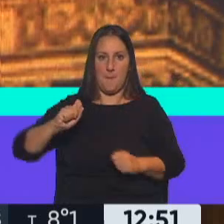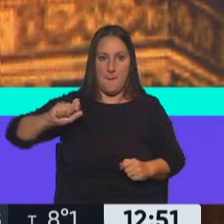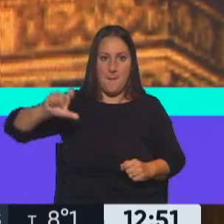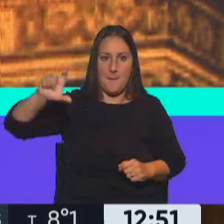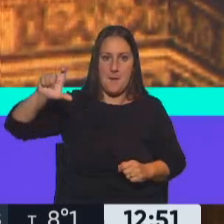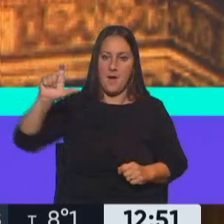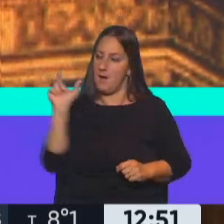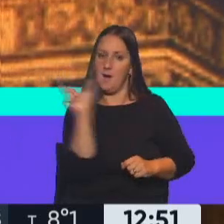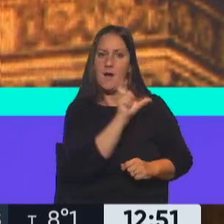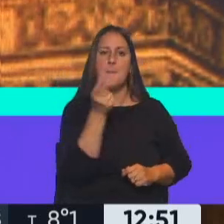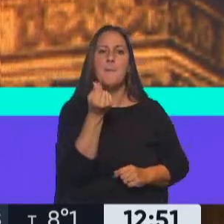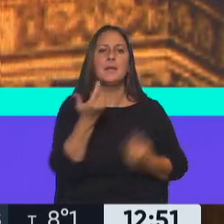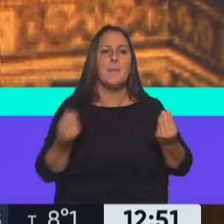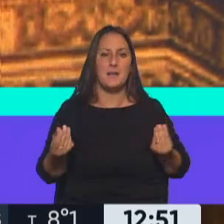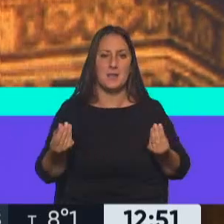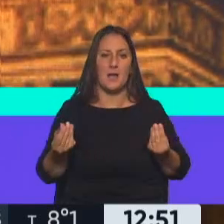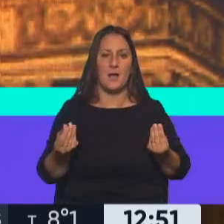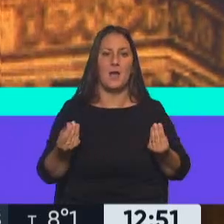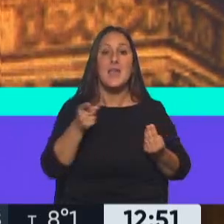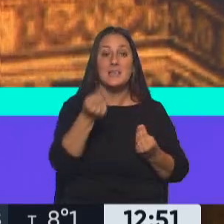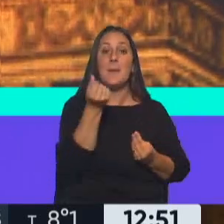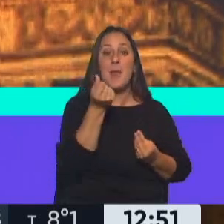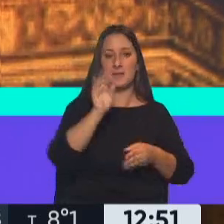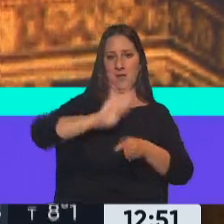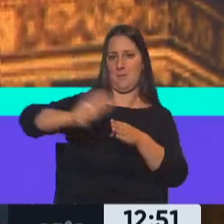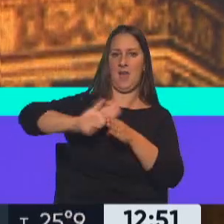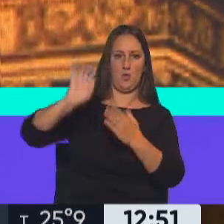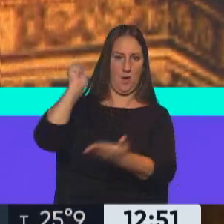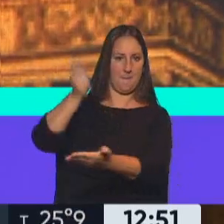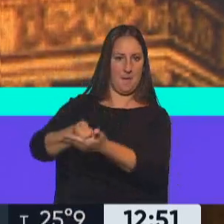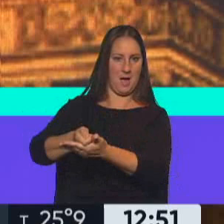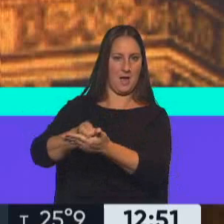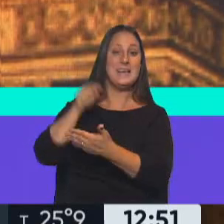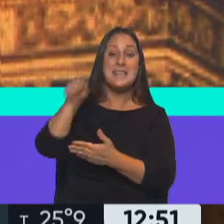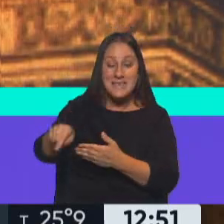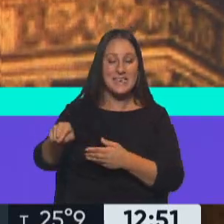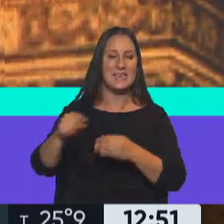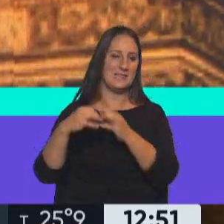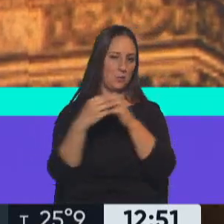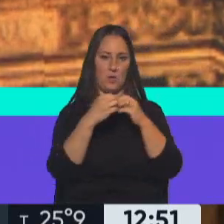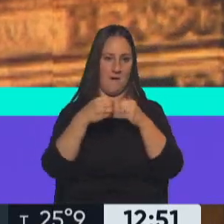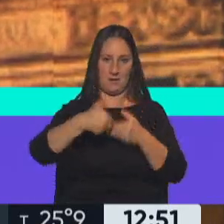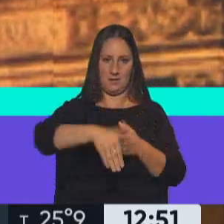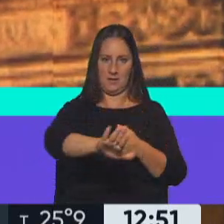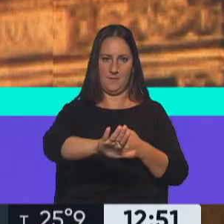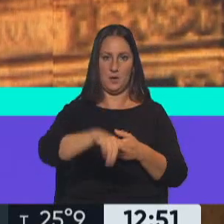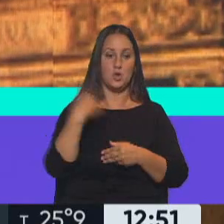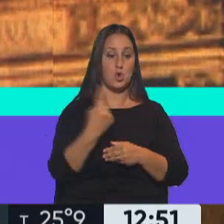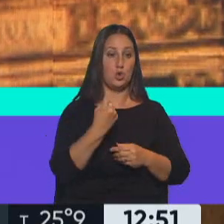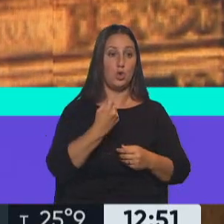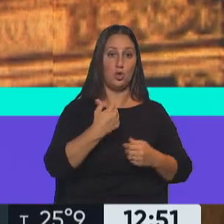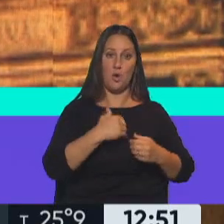¿qué pasa con esa plata? Bueno, esa plata está para pagar la deuda. Y esa es una de las discusiones que tenemos por delante. Lo que crezcamos de